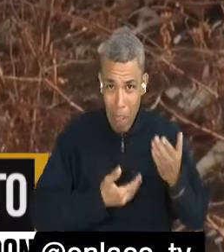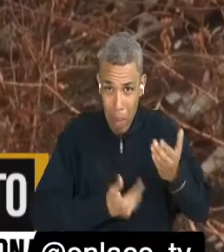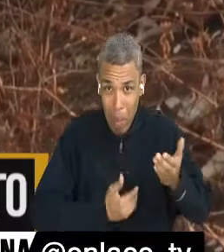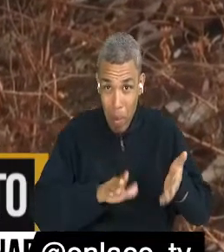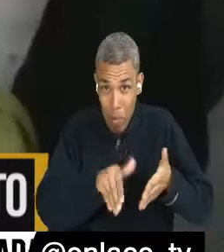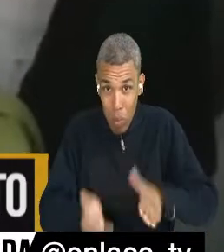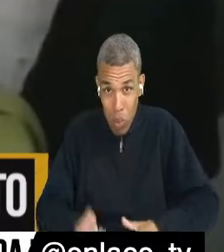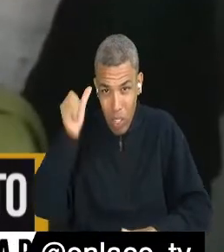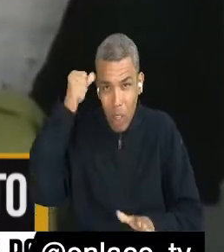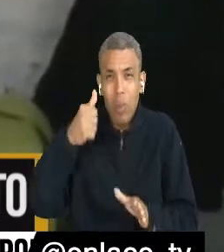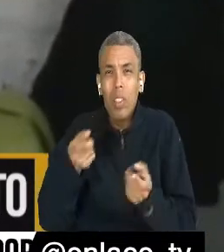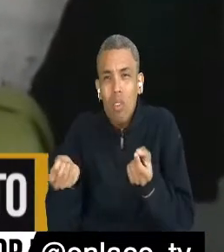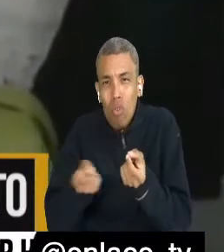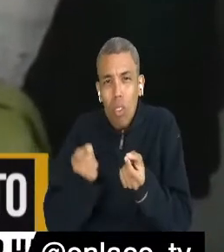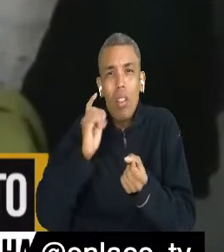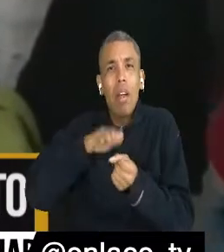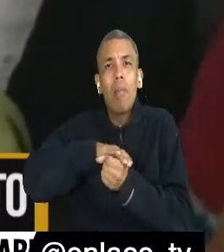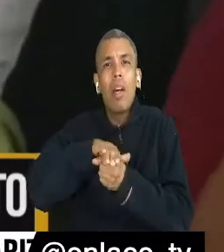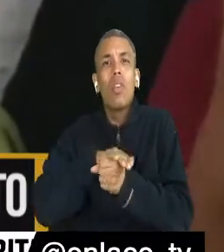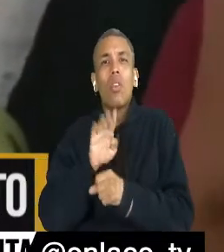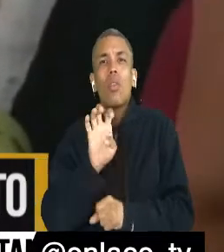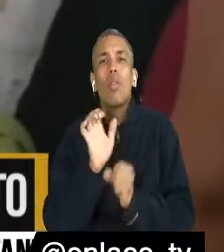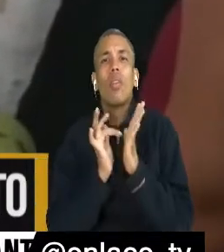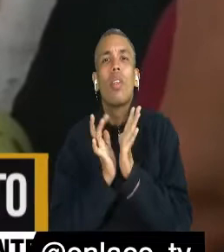9 de abril.